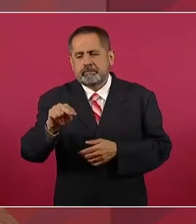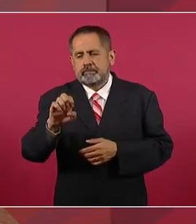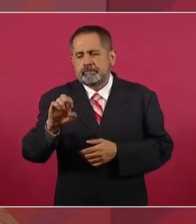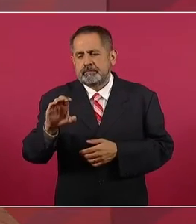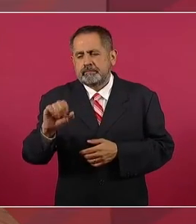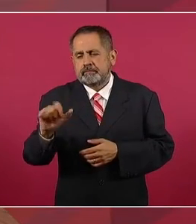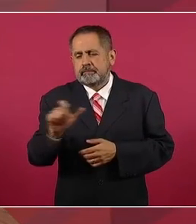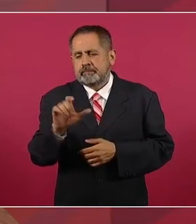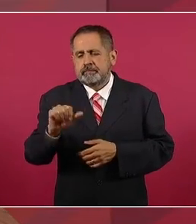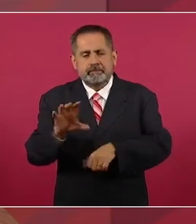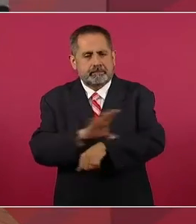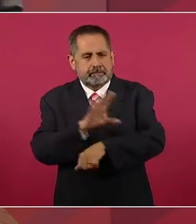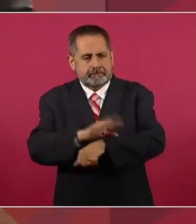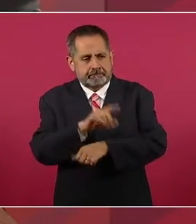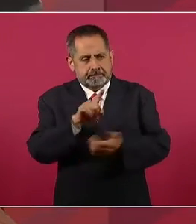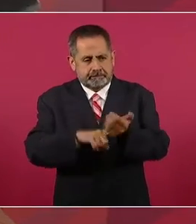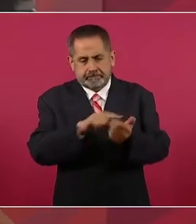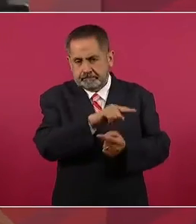y